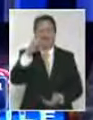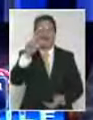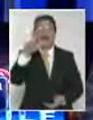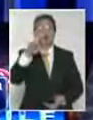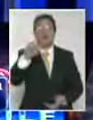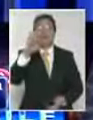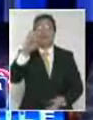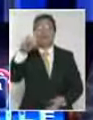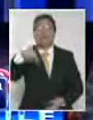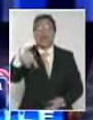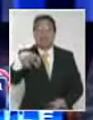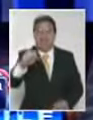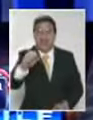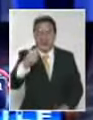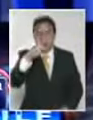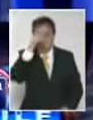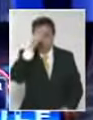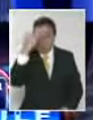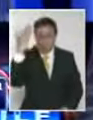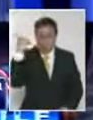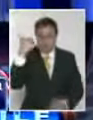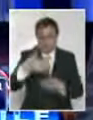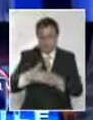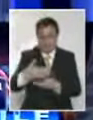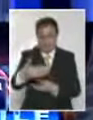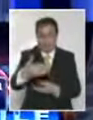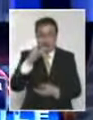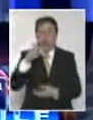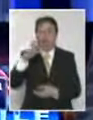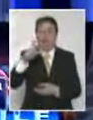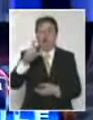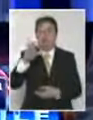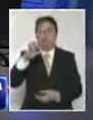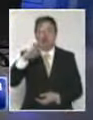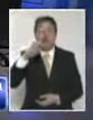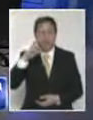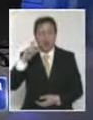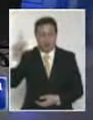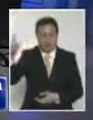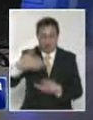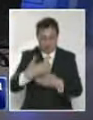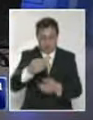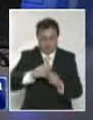el domingo, en su columna, le pega al Mercurio en el propio Mercurio.